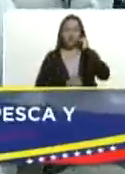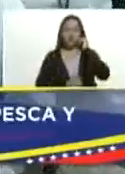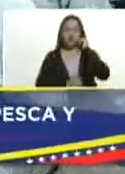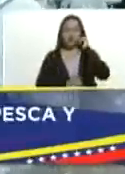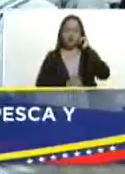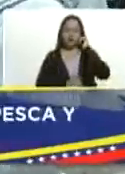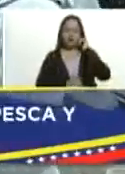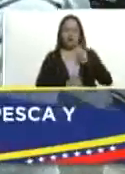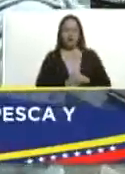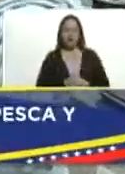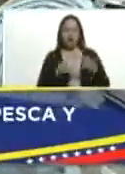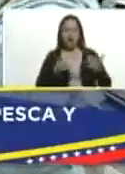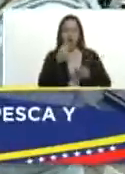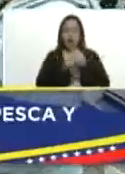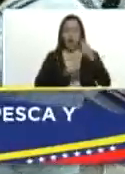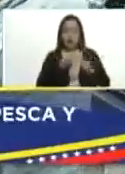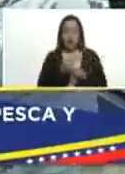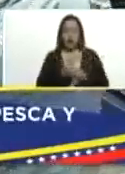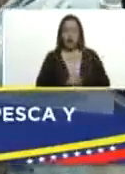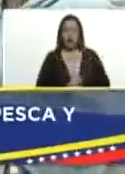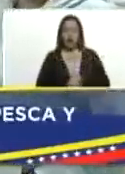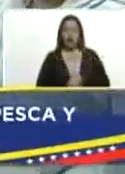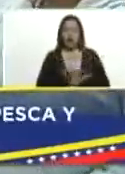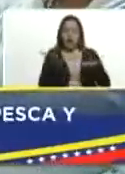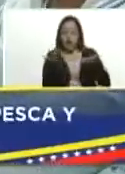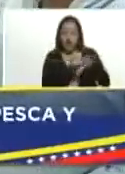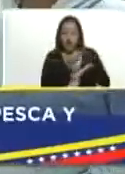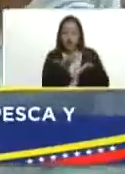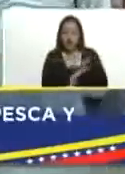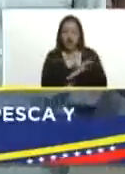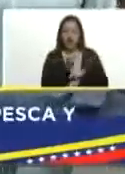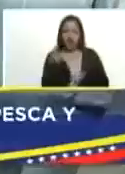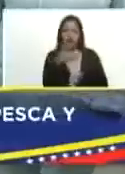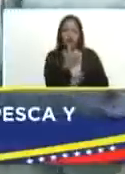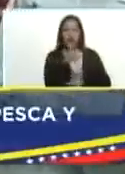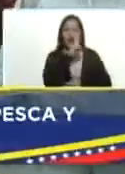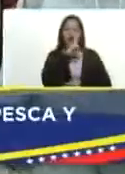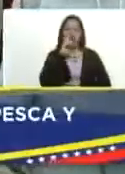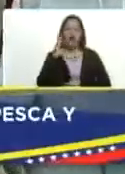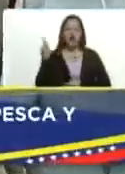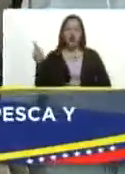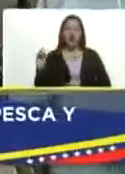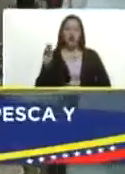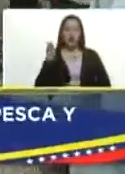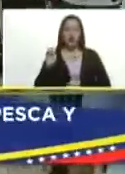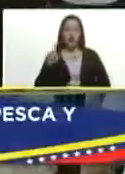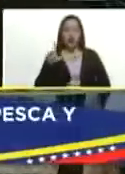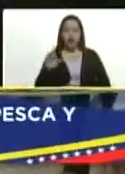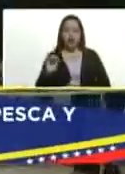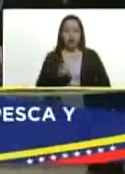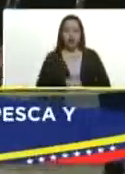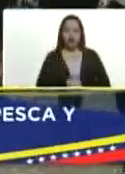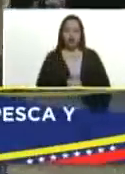el fileteo de especies róbalo. ¿Es róbalo? Sí, señor, como lo puede ver.